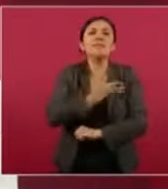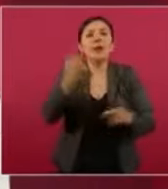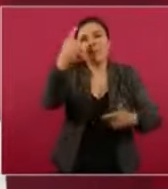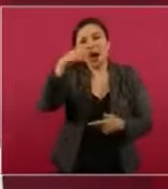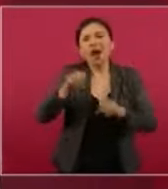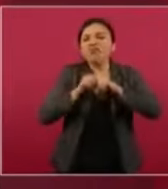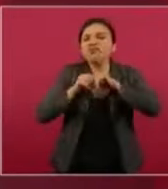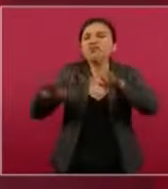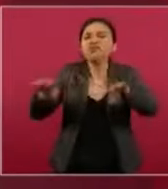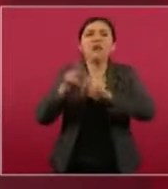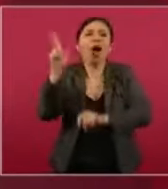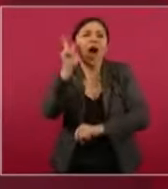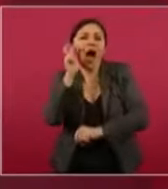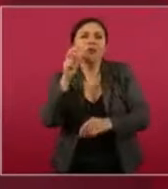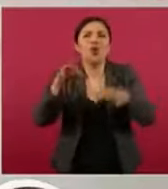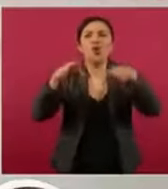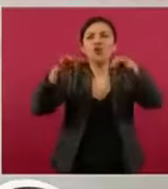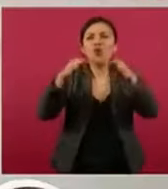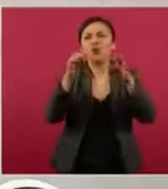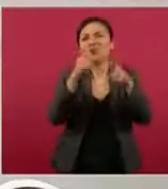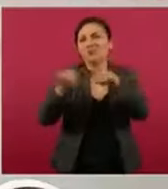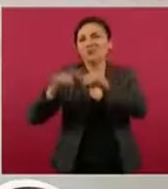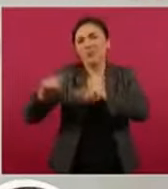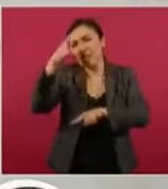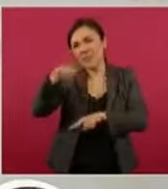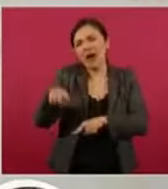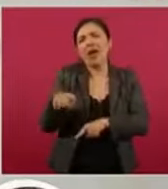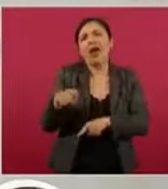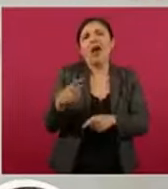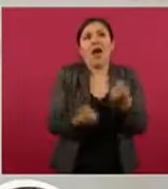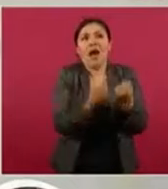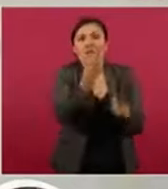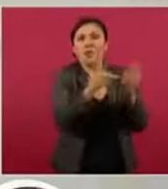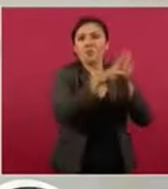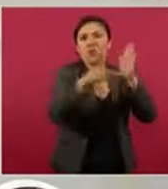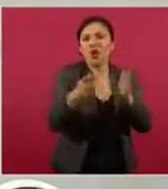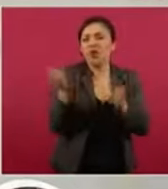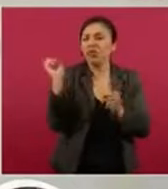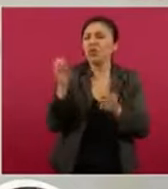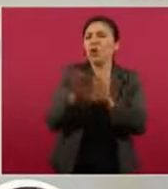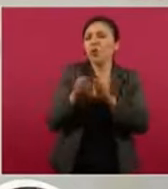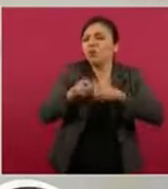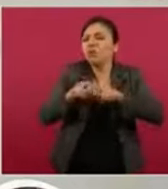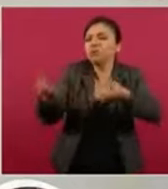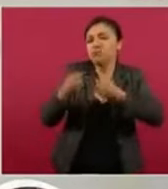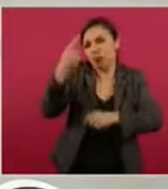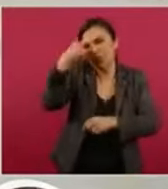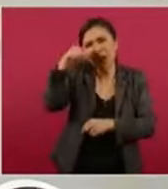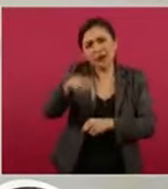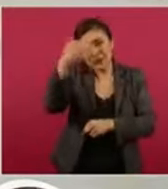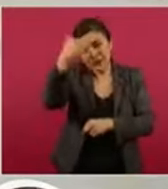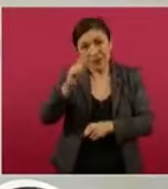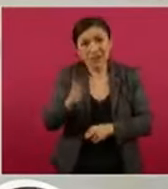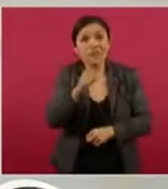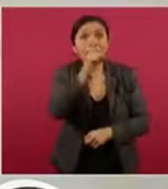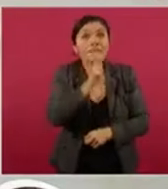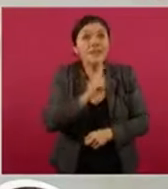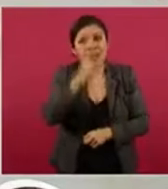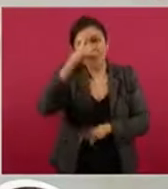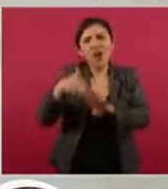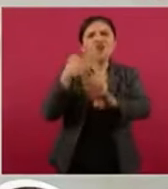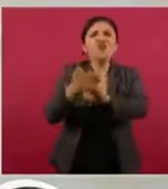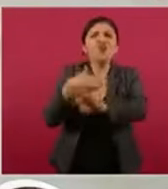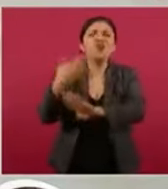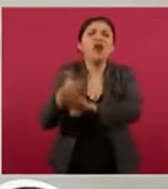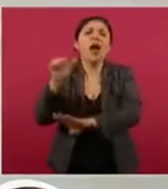de audios y documentos falsos que publican algunos medios sabiendo que son apócrifos para atacar a